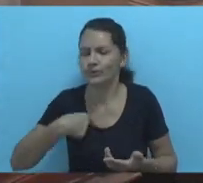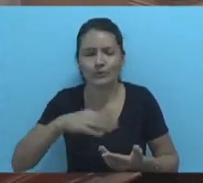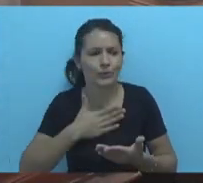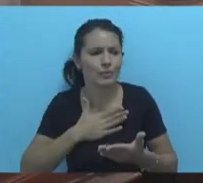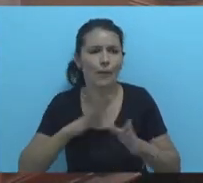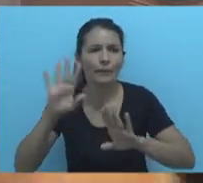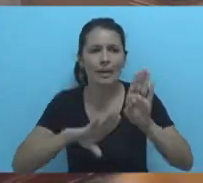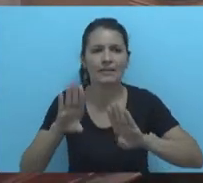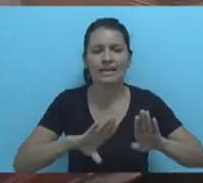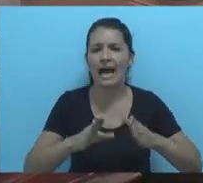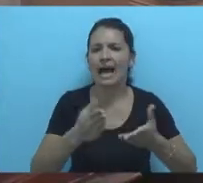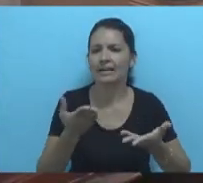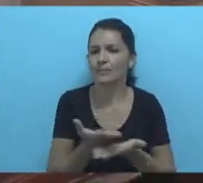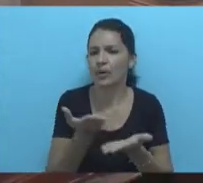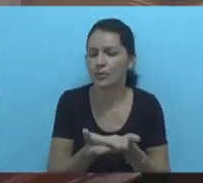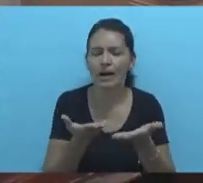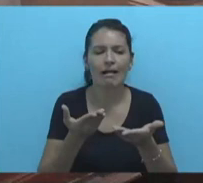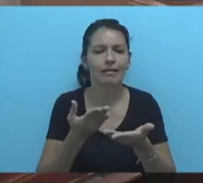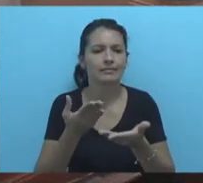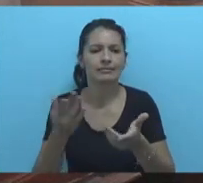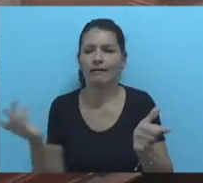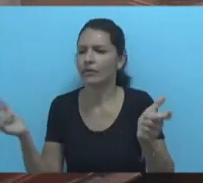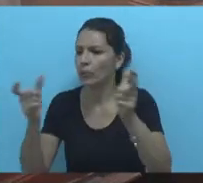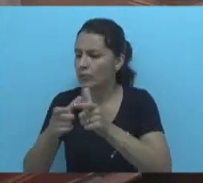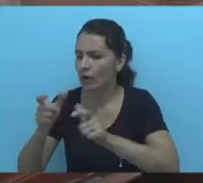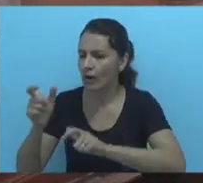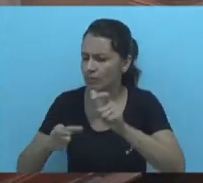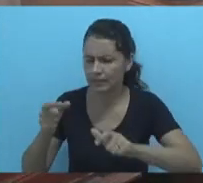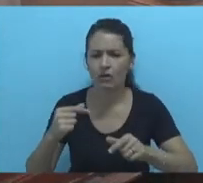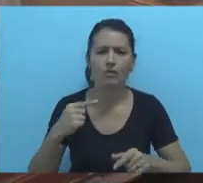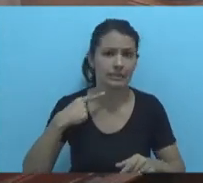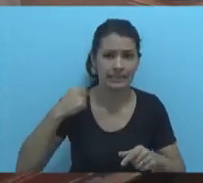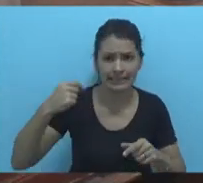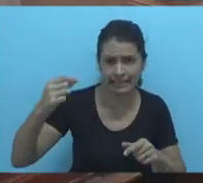llevar la voz de los reclamos ciudadanos, podemos